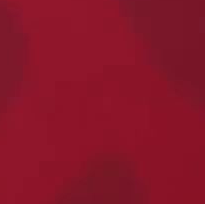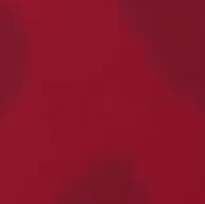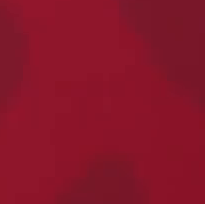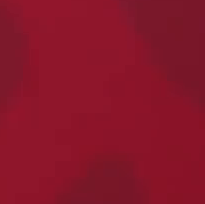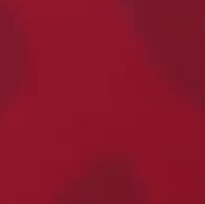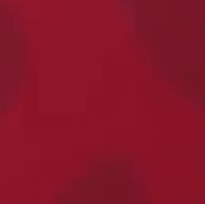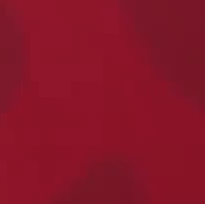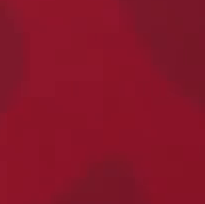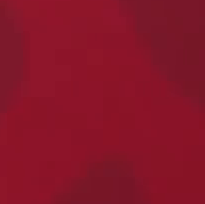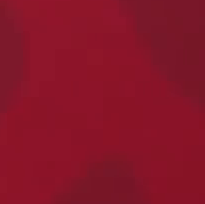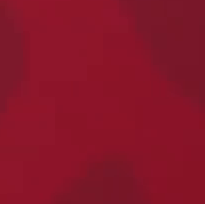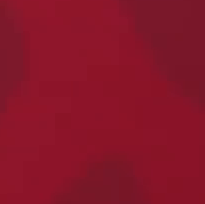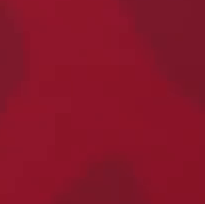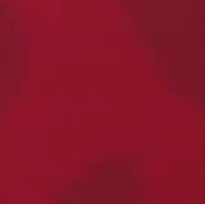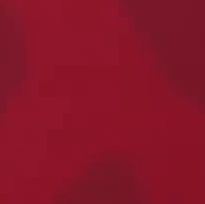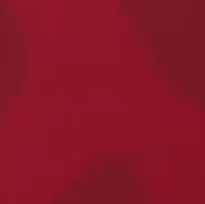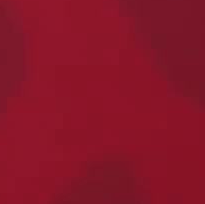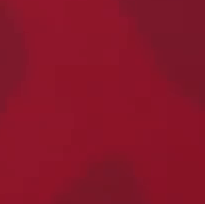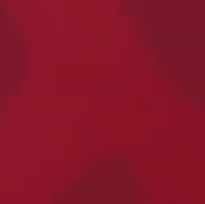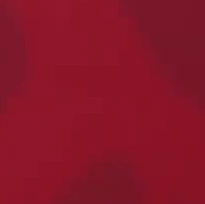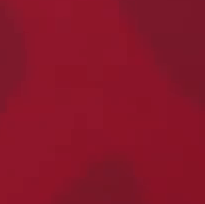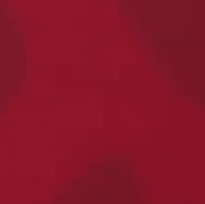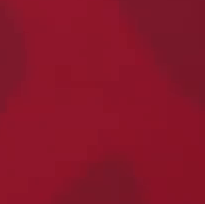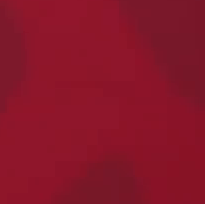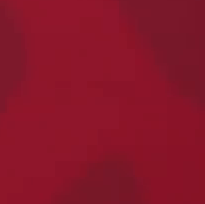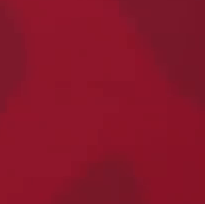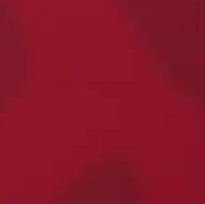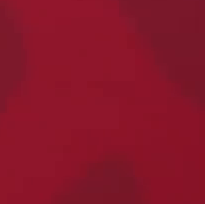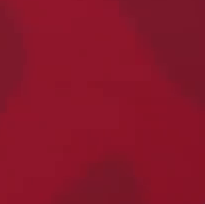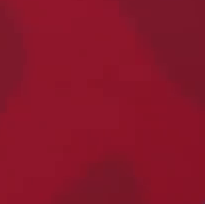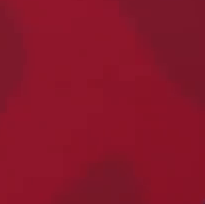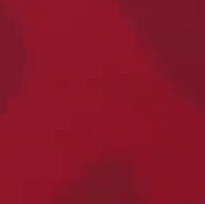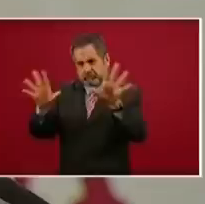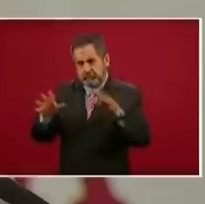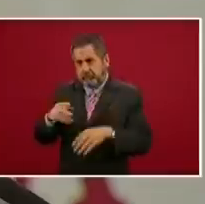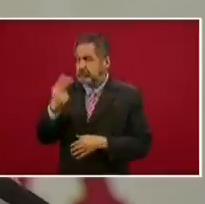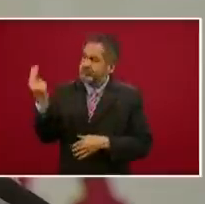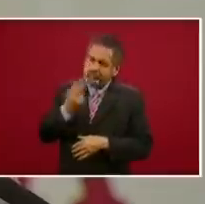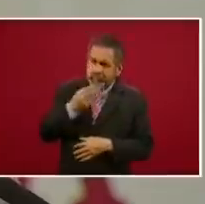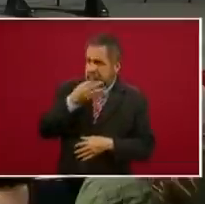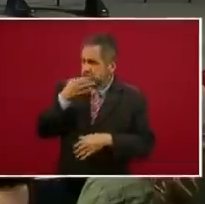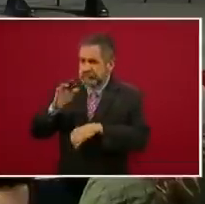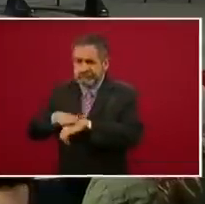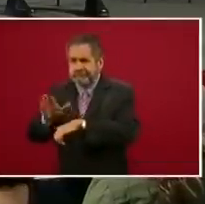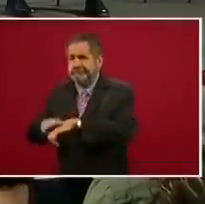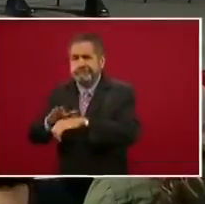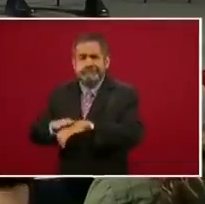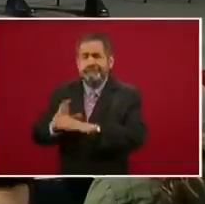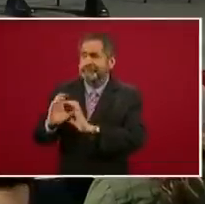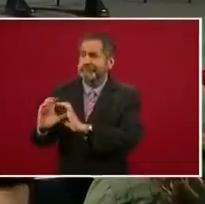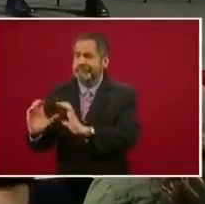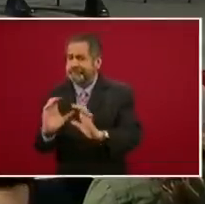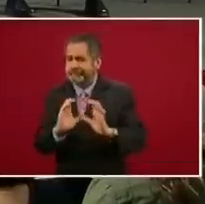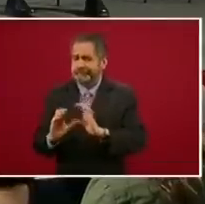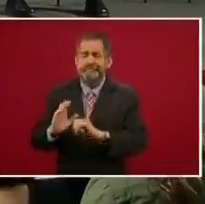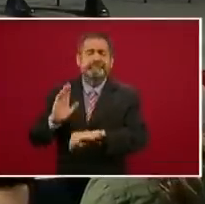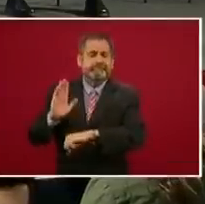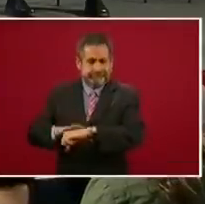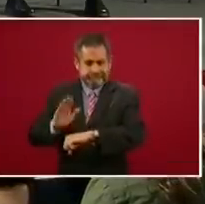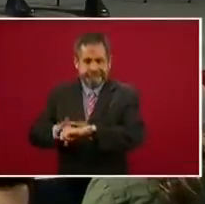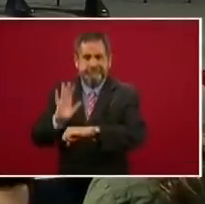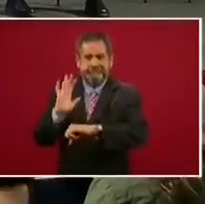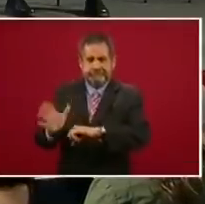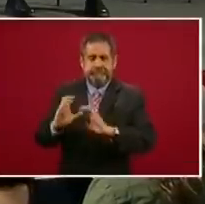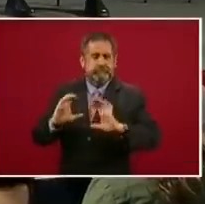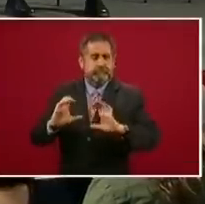de coronavirus en Sinaloa es el primero que se ha recuperado totalmente. La Secretaría de Salud Federal reiteró que actualmente se mantiene la